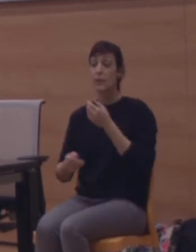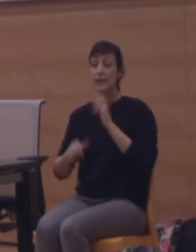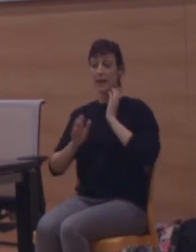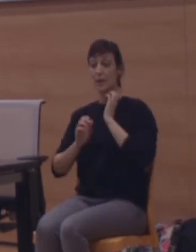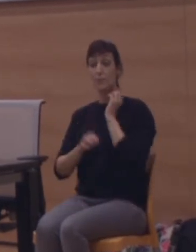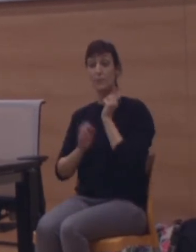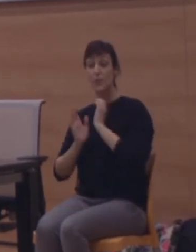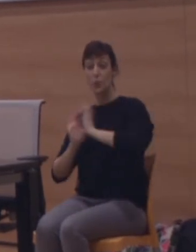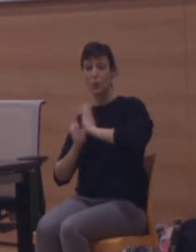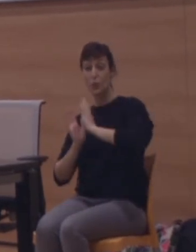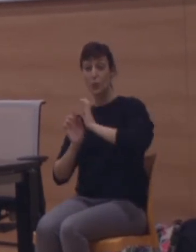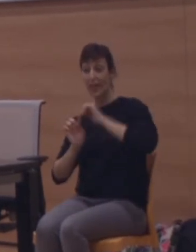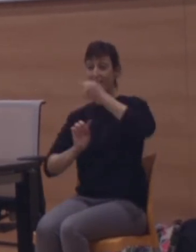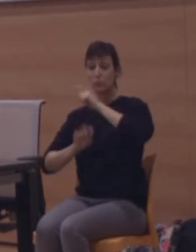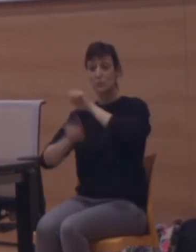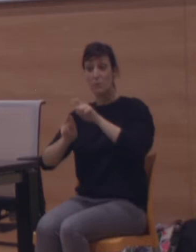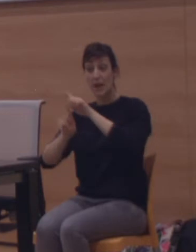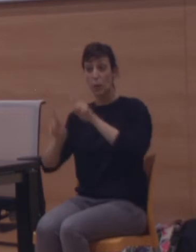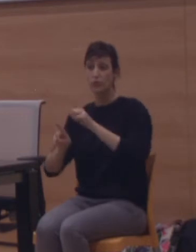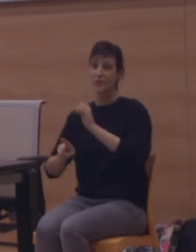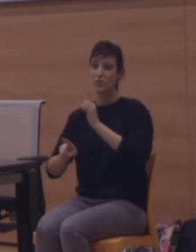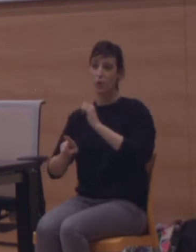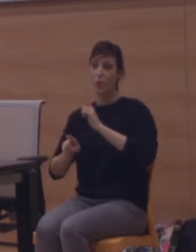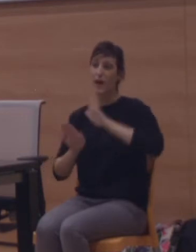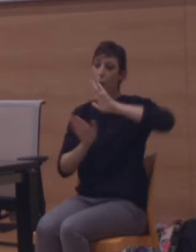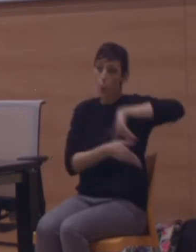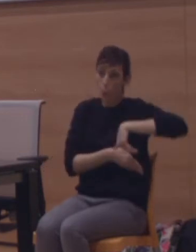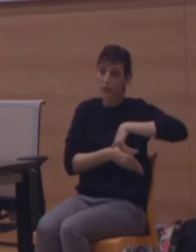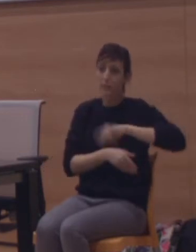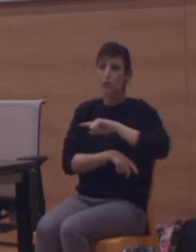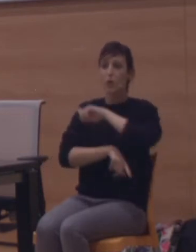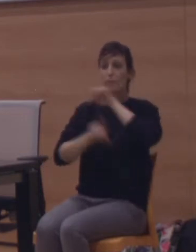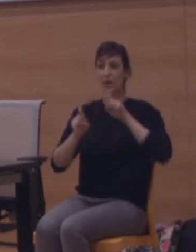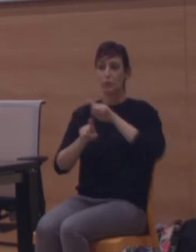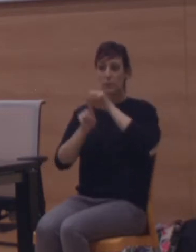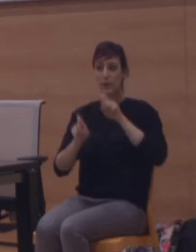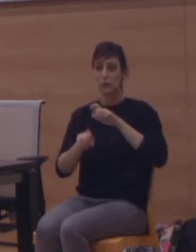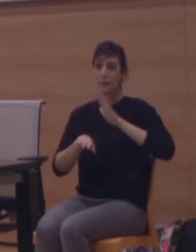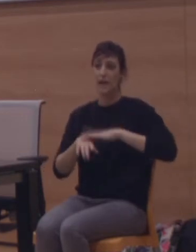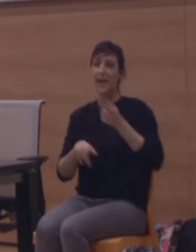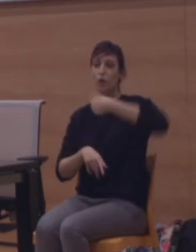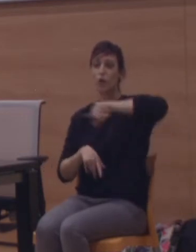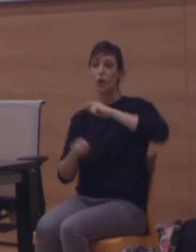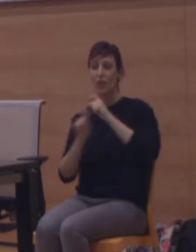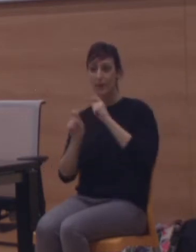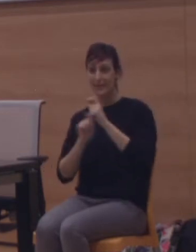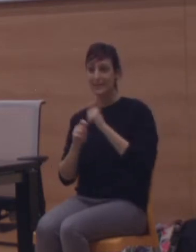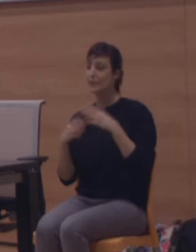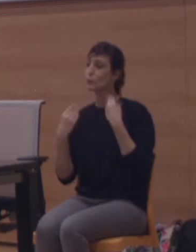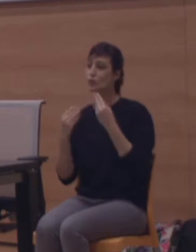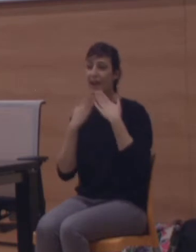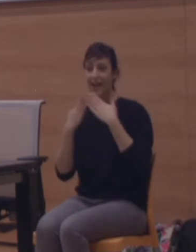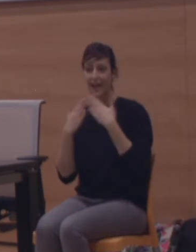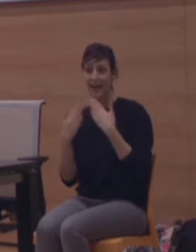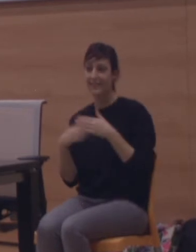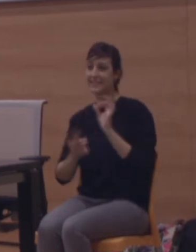deseable dejarlo para el final. Y al final pues empleamos media hora, 3/4, lo que nos lleve, en un poquito de debate entre todos, ¿de acuerdo? Muy bien, muchas gracias